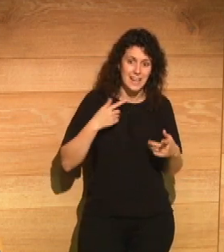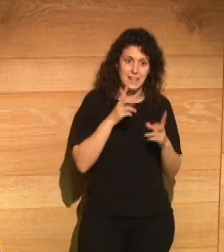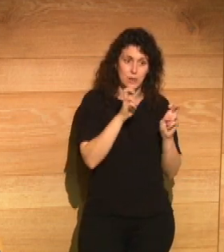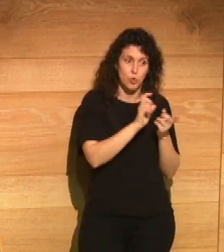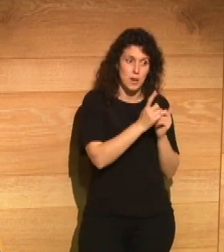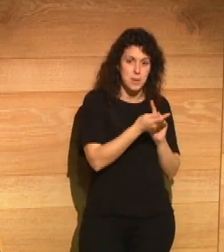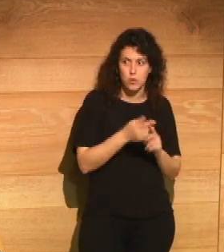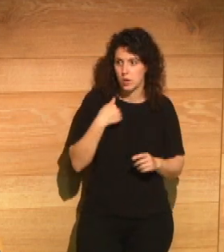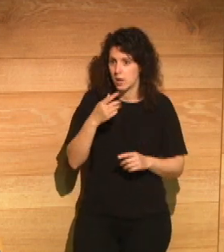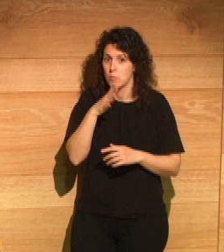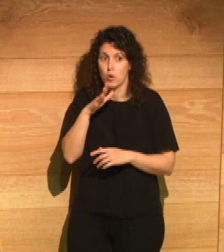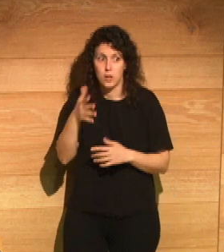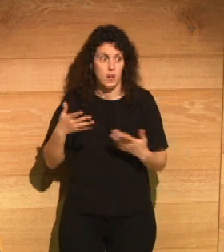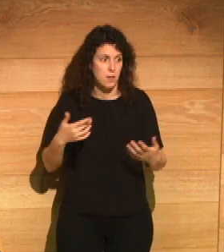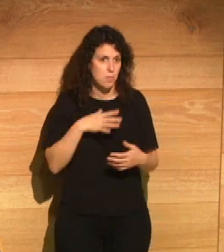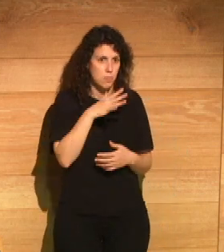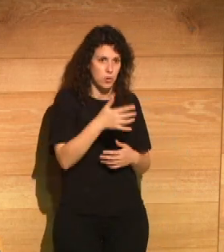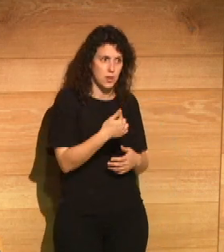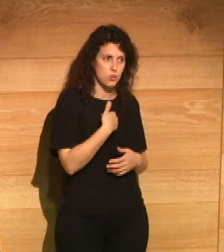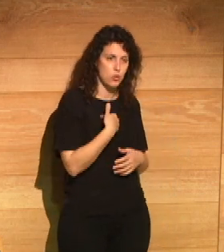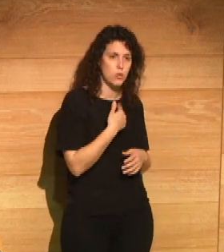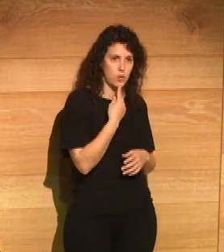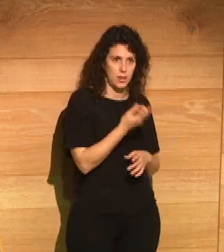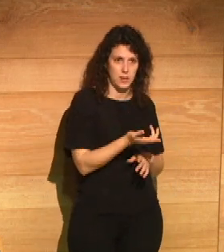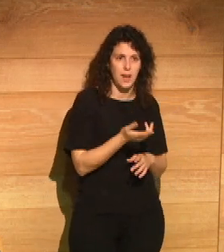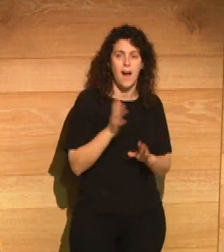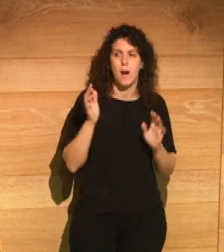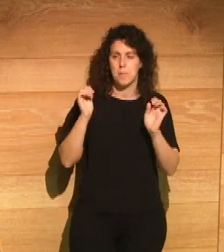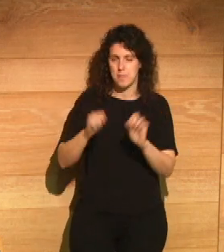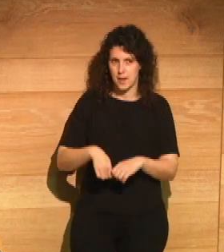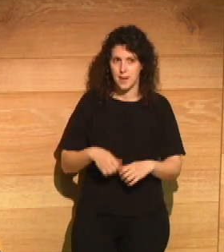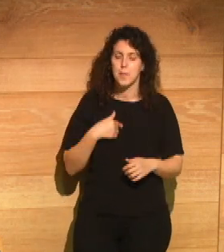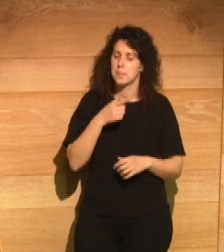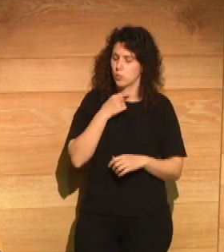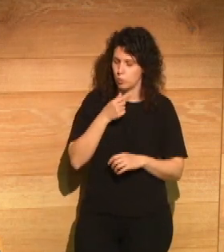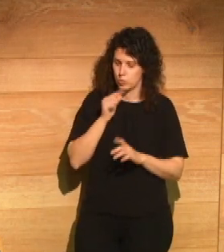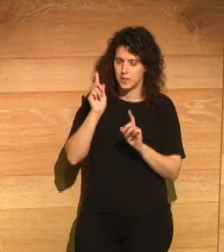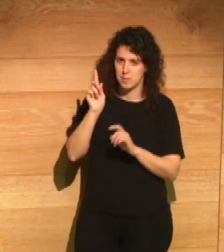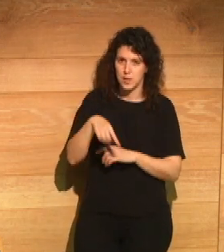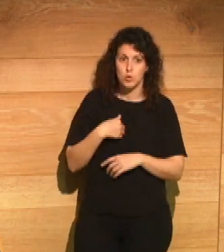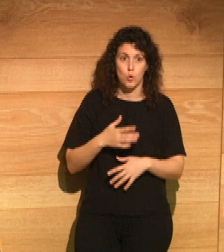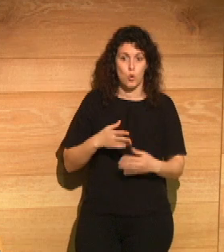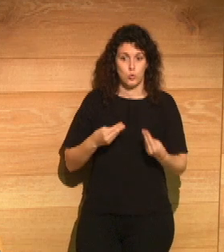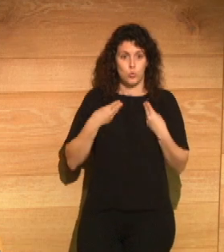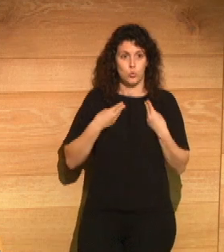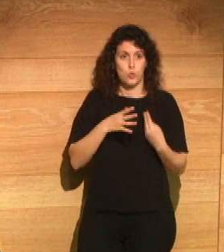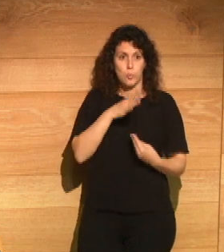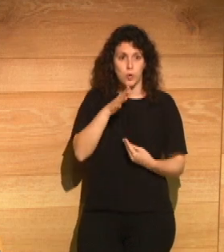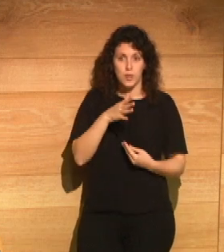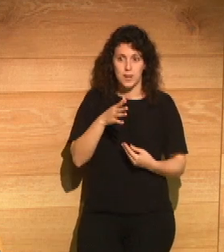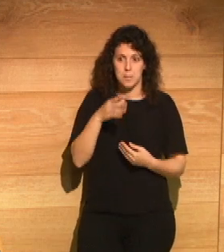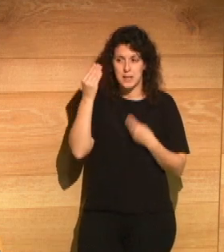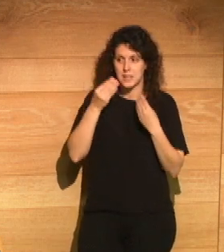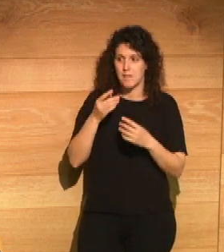qué? Y me dijo, no, porque nos gusta. Y yo, ah, bueno, sí. Sí, a mí también me gusta. Yo me asusté porque pensé que Pilar me iba a decir que